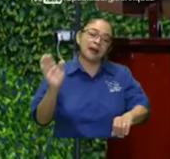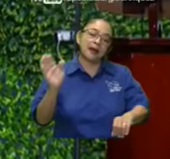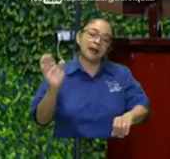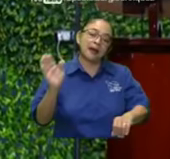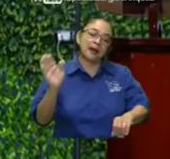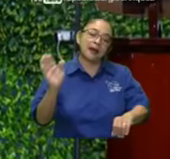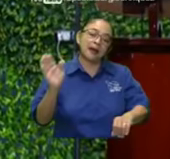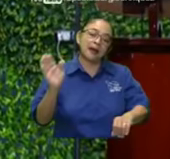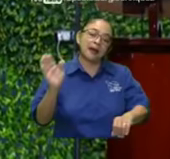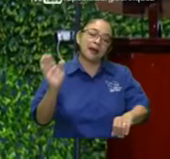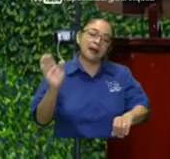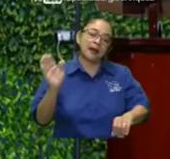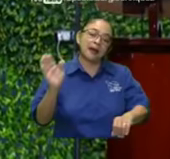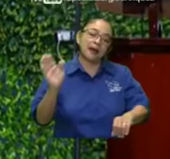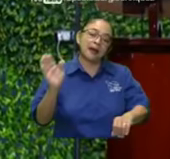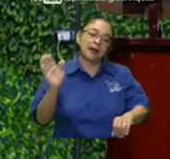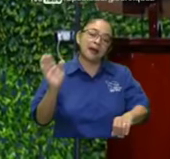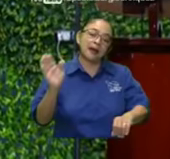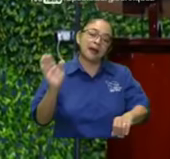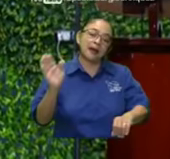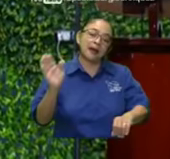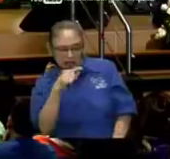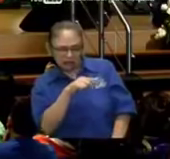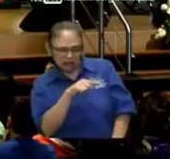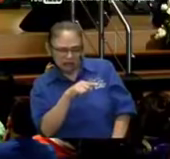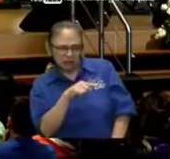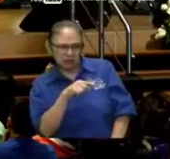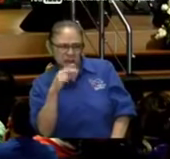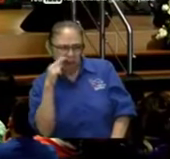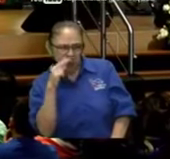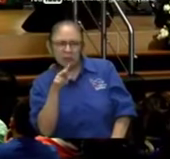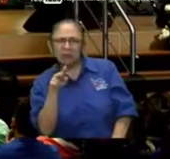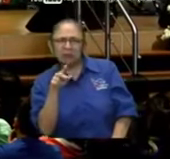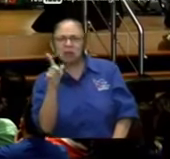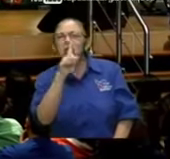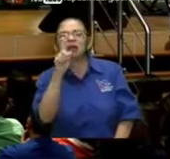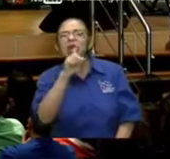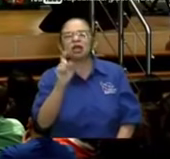estar. ¿Ya viste el carro que compró el jefe? Un carrazo con nuestro trabajo. ¡Ánimo!